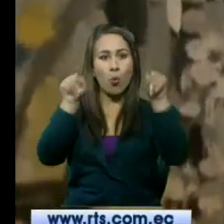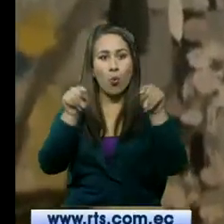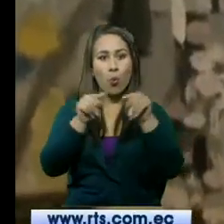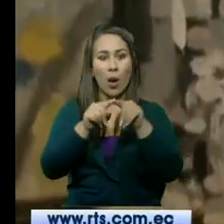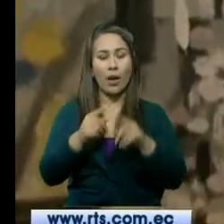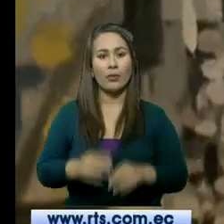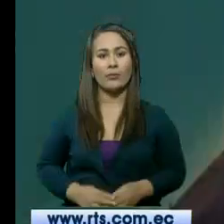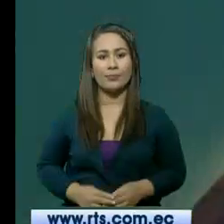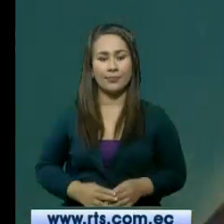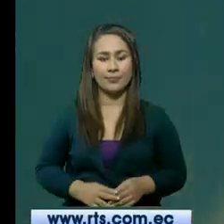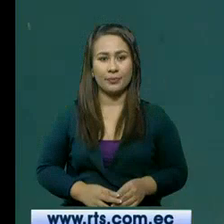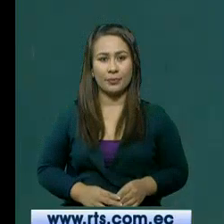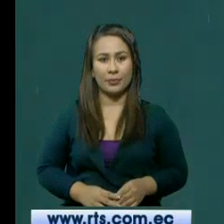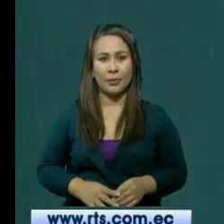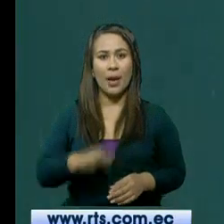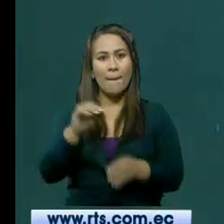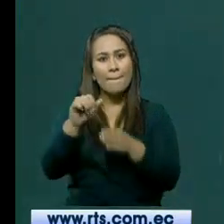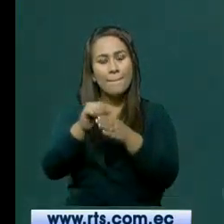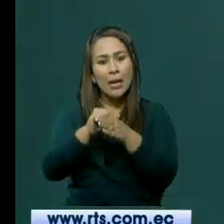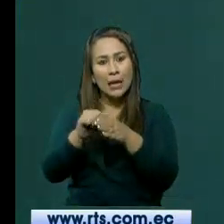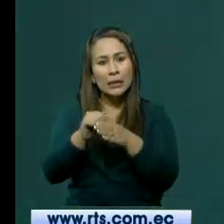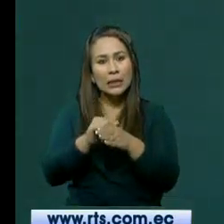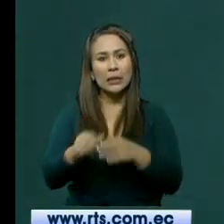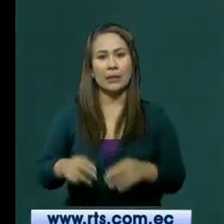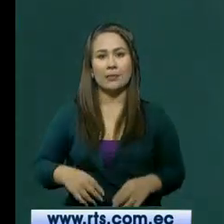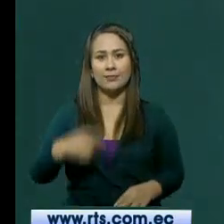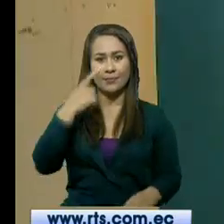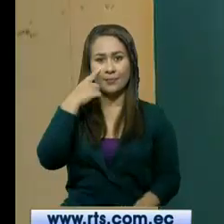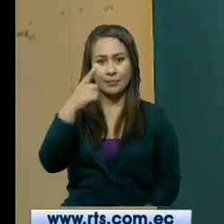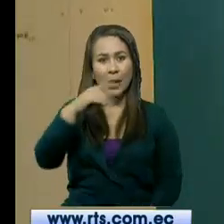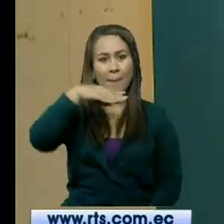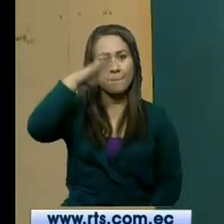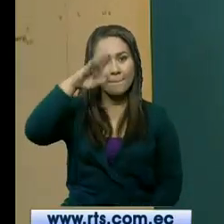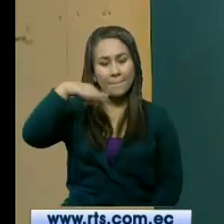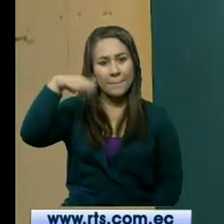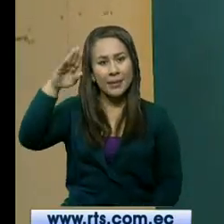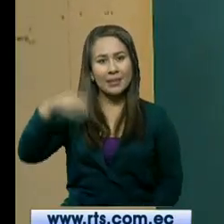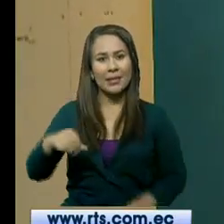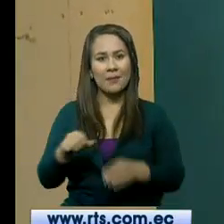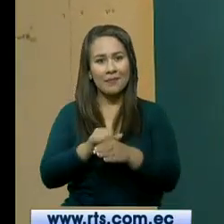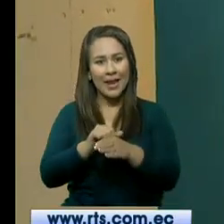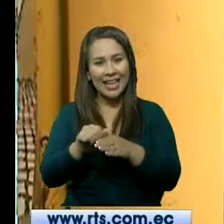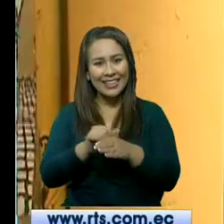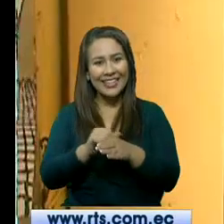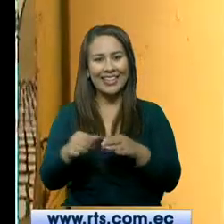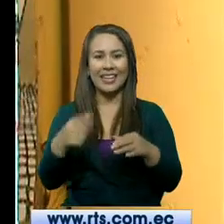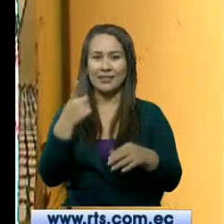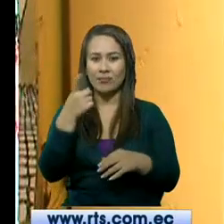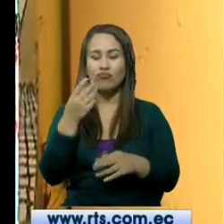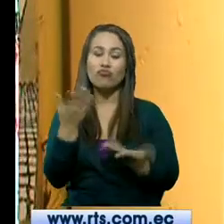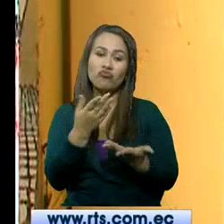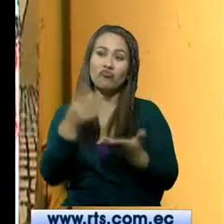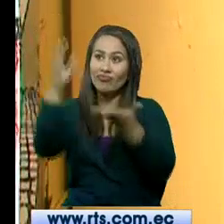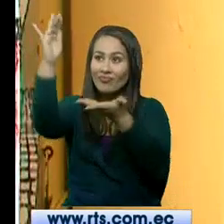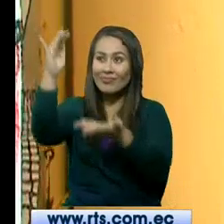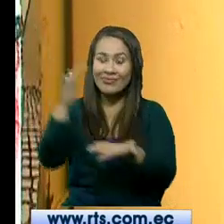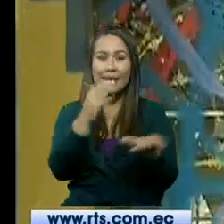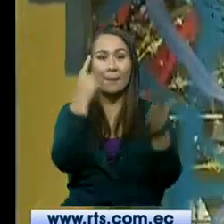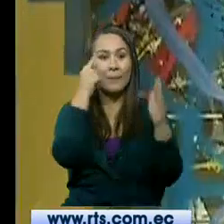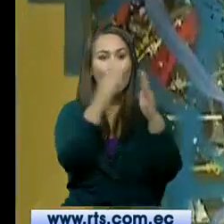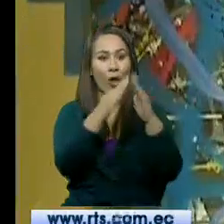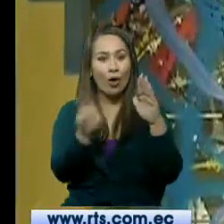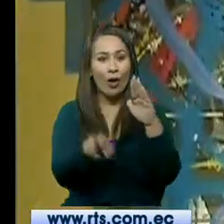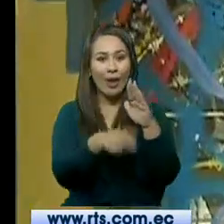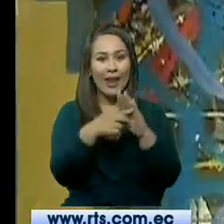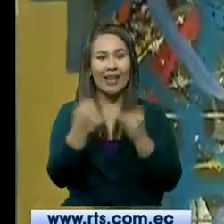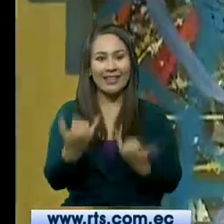y que practiquen, ¿no? Invitar a practicar. Esa es la propuesta que Huasicuy está ejecutando en este momento.